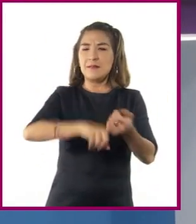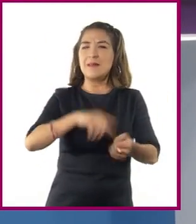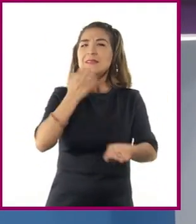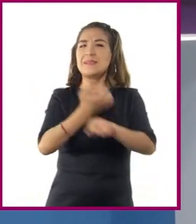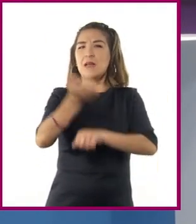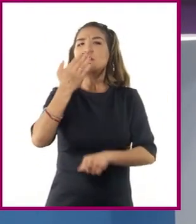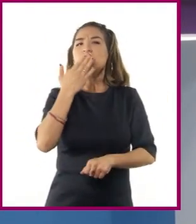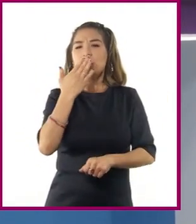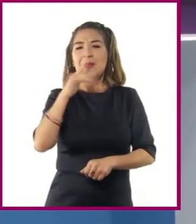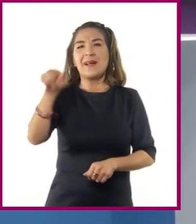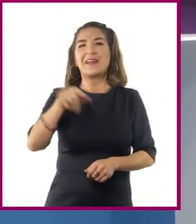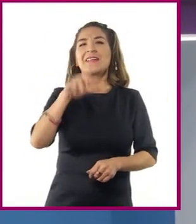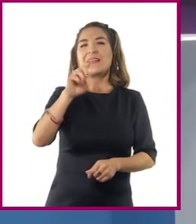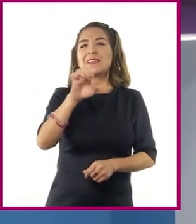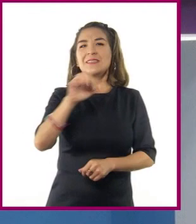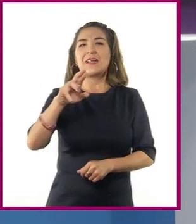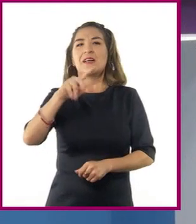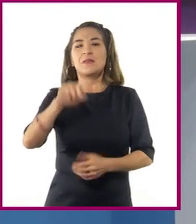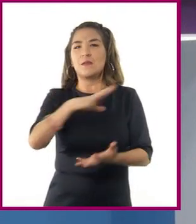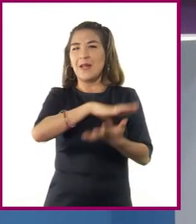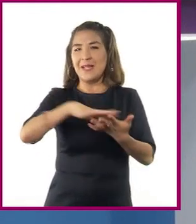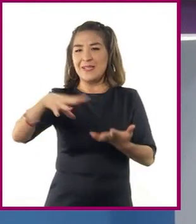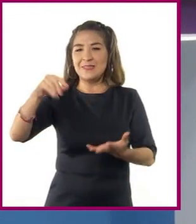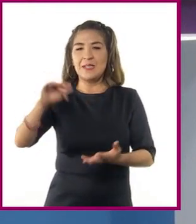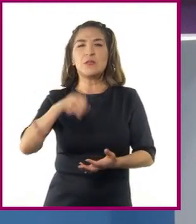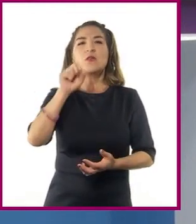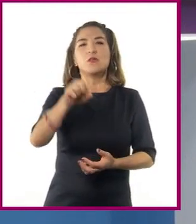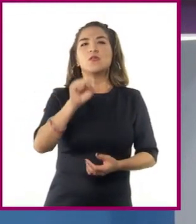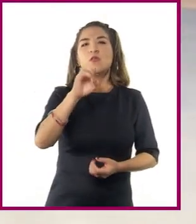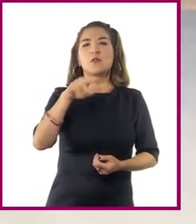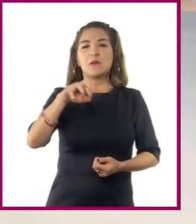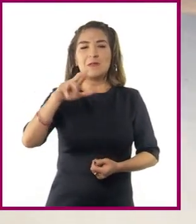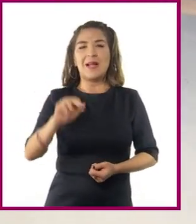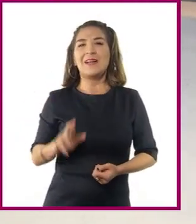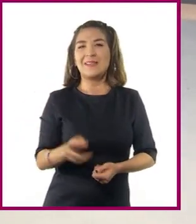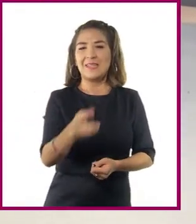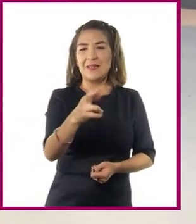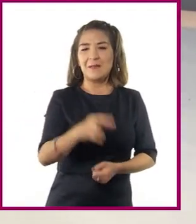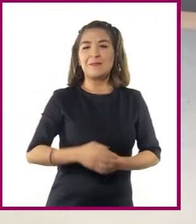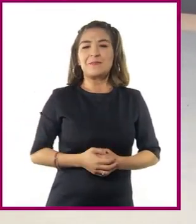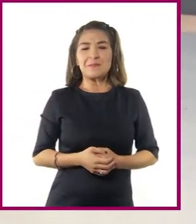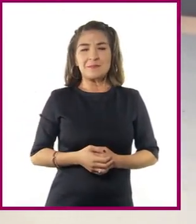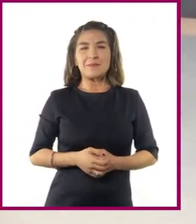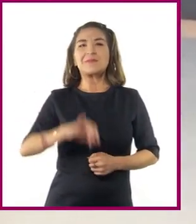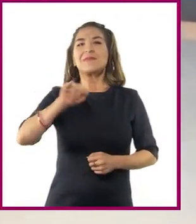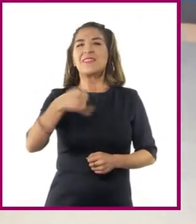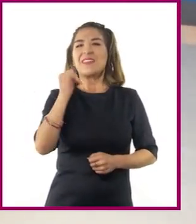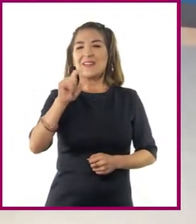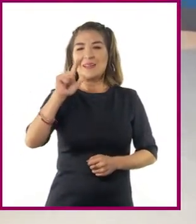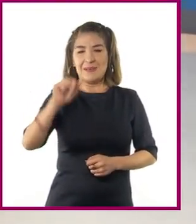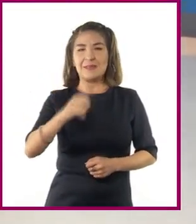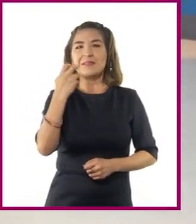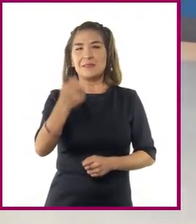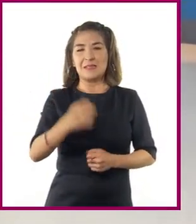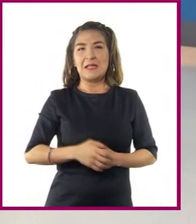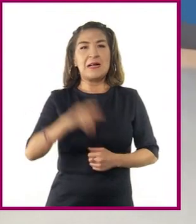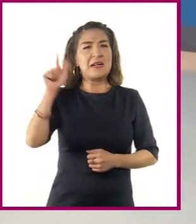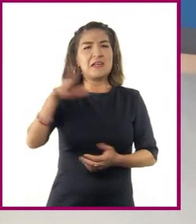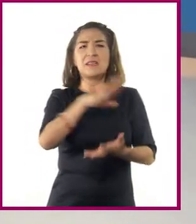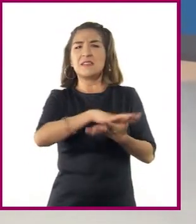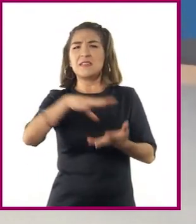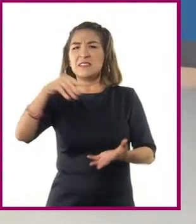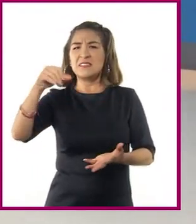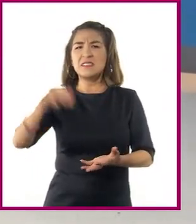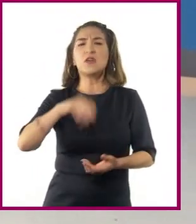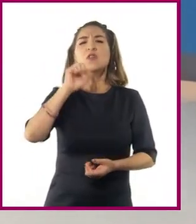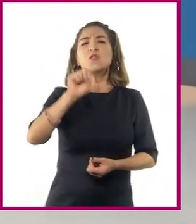Sonora, también conocido como el desierto de Gila, por el río Gila. Así es. El desierto de Sonora comparte